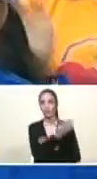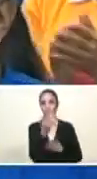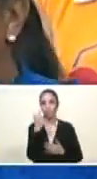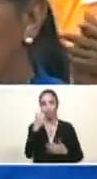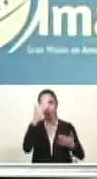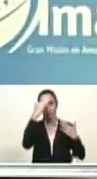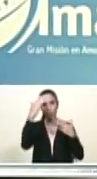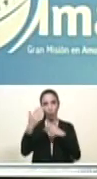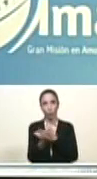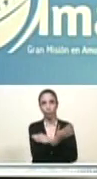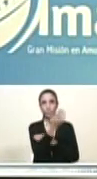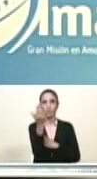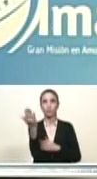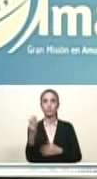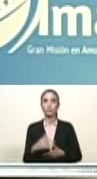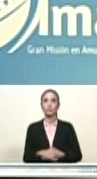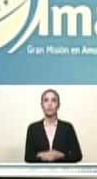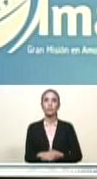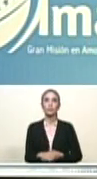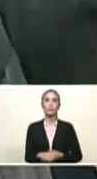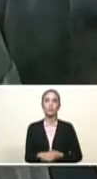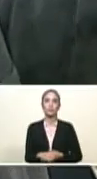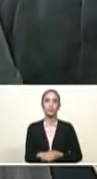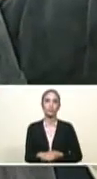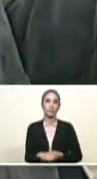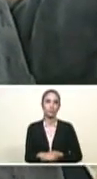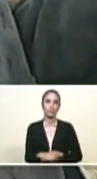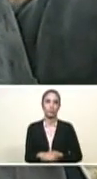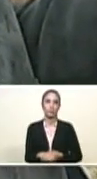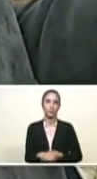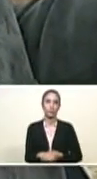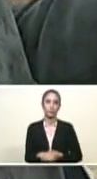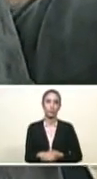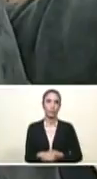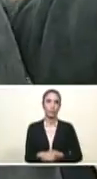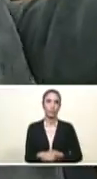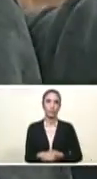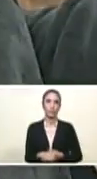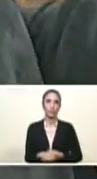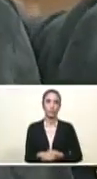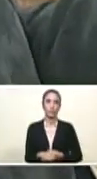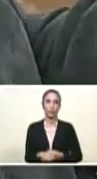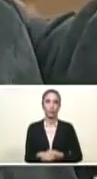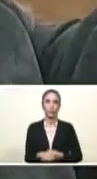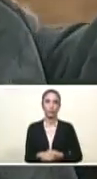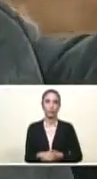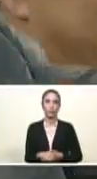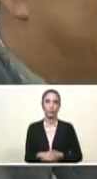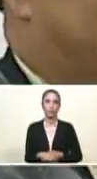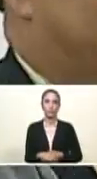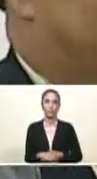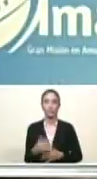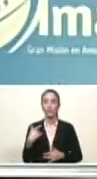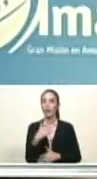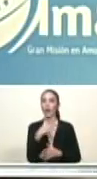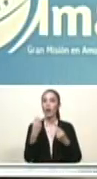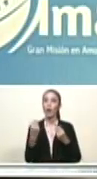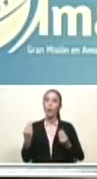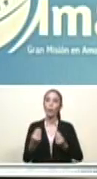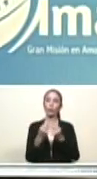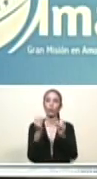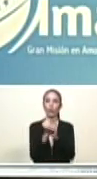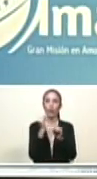a Israel López, camarada, me acuerdo por allá, ¿te acuerdas del programa de radio? En el año 97, por